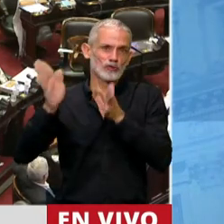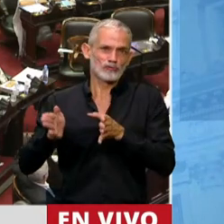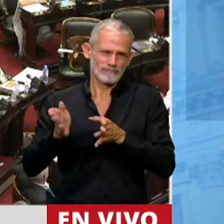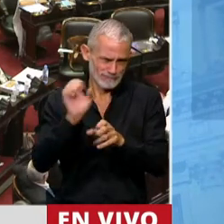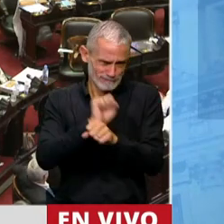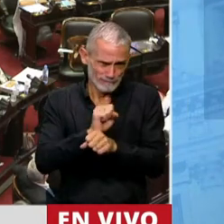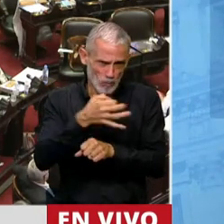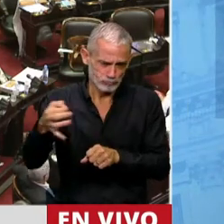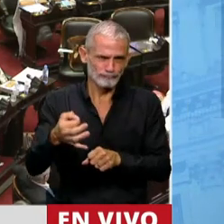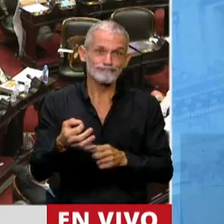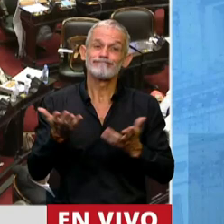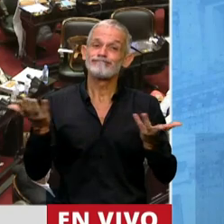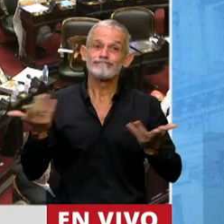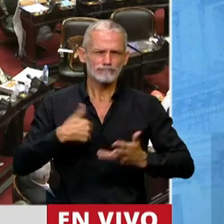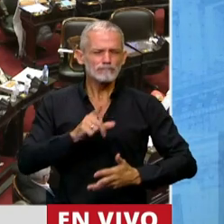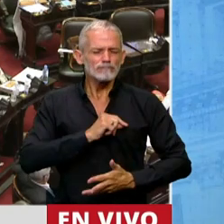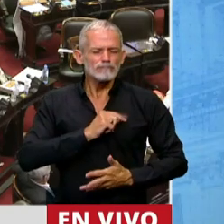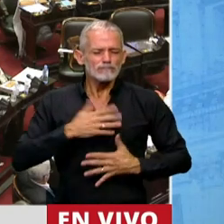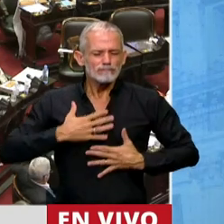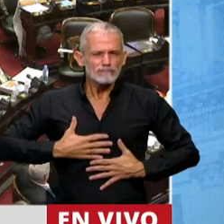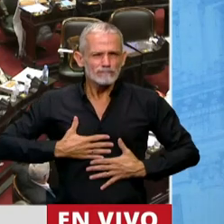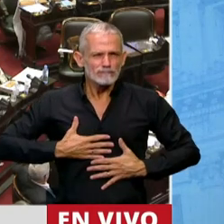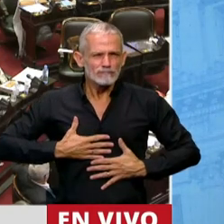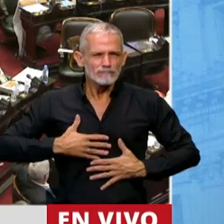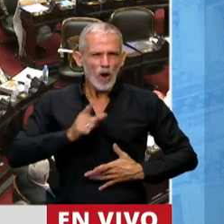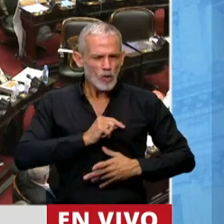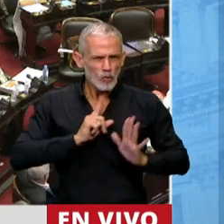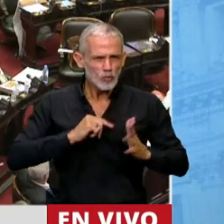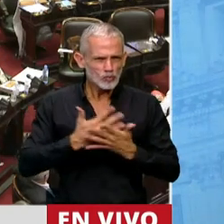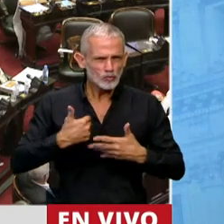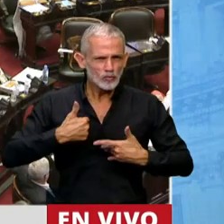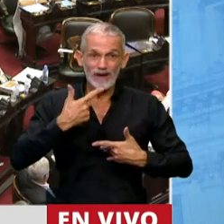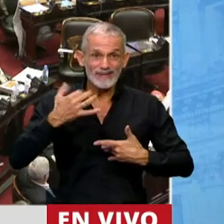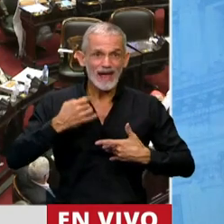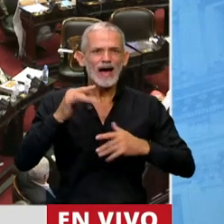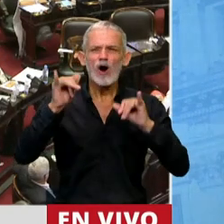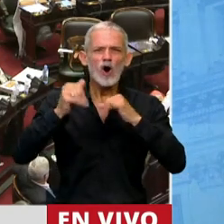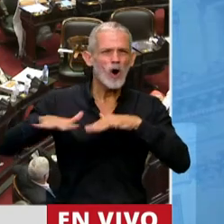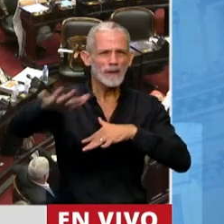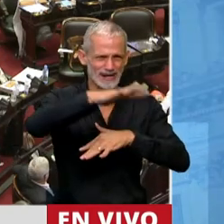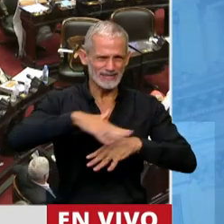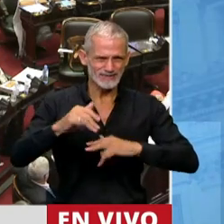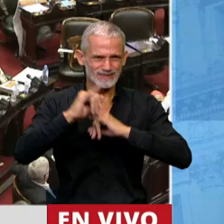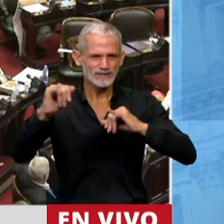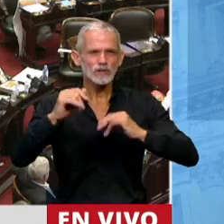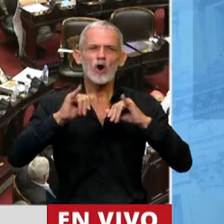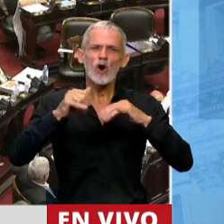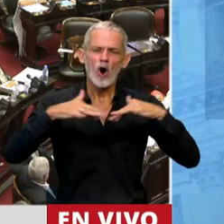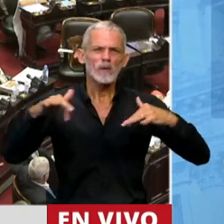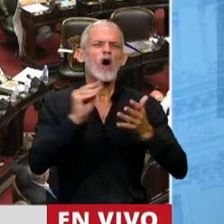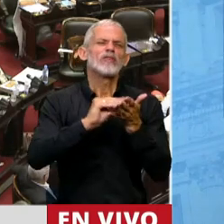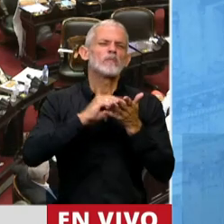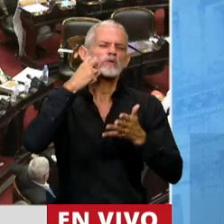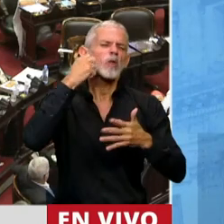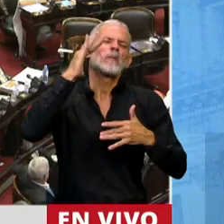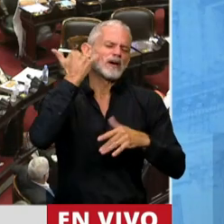Mire, presidente, me vine con dolor en el cuerpo y en el alma y le voy a hablar acá a los jóvenes de esta Cámara. No a los